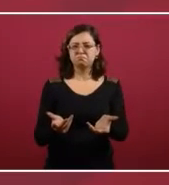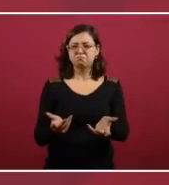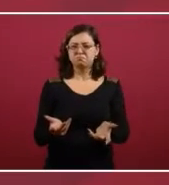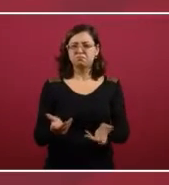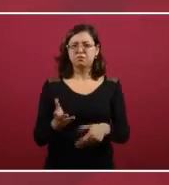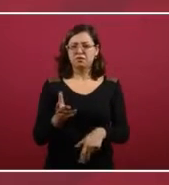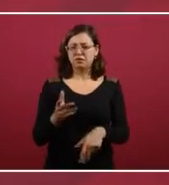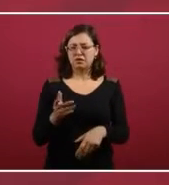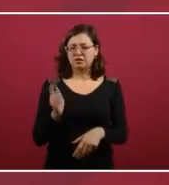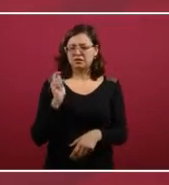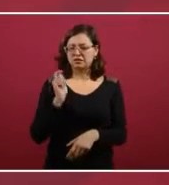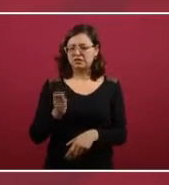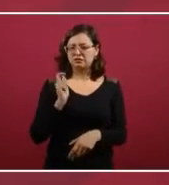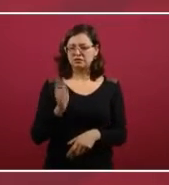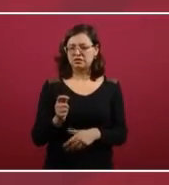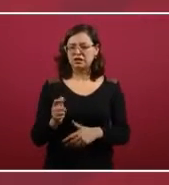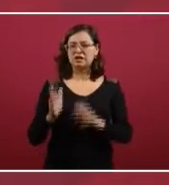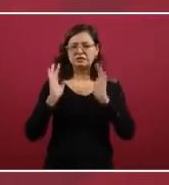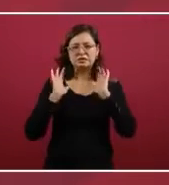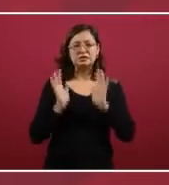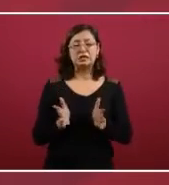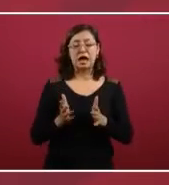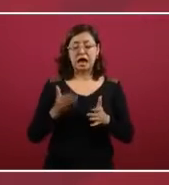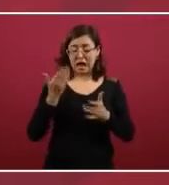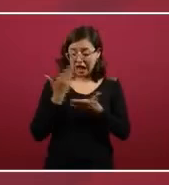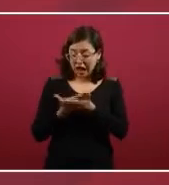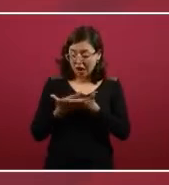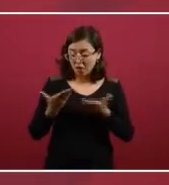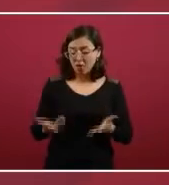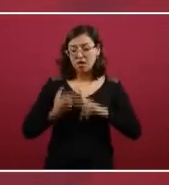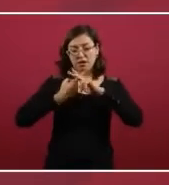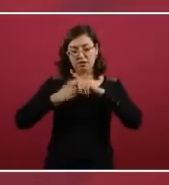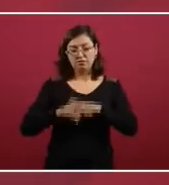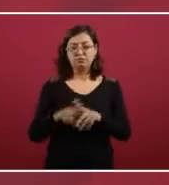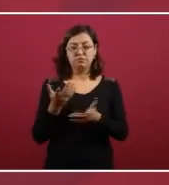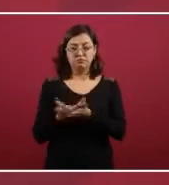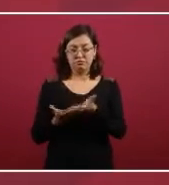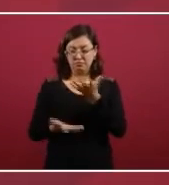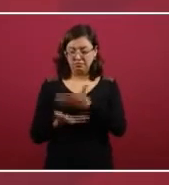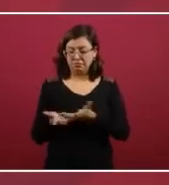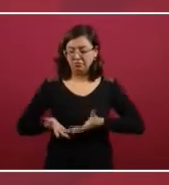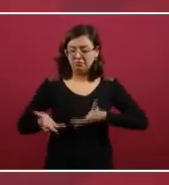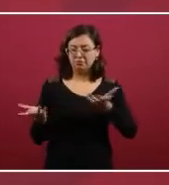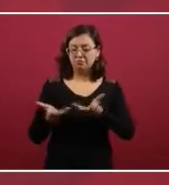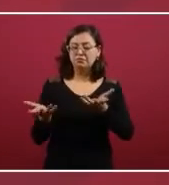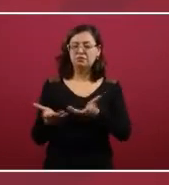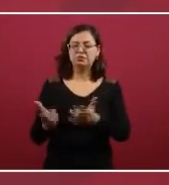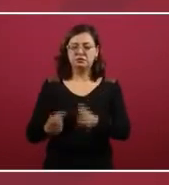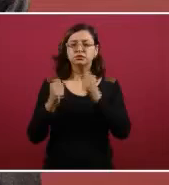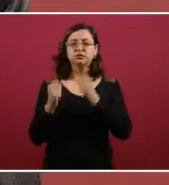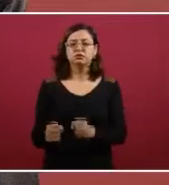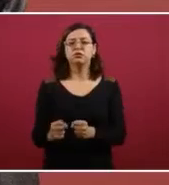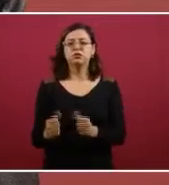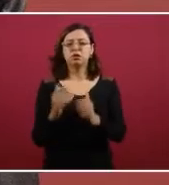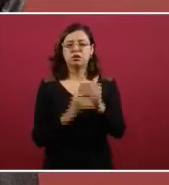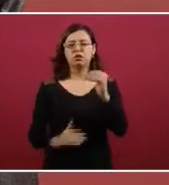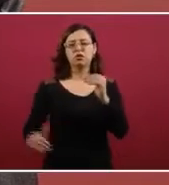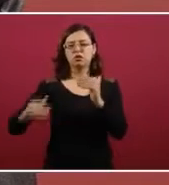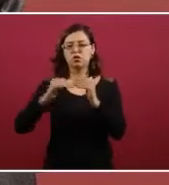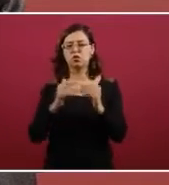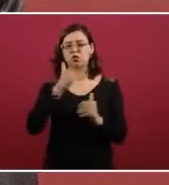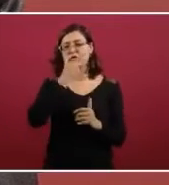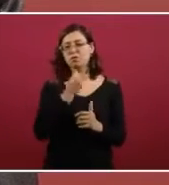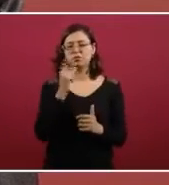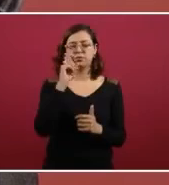consolidar, fortalecer lo que ya estamos haciendo, el garantizar la igualdad entre hombres